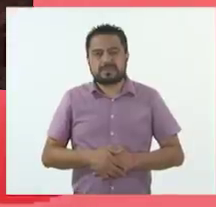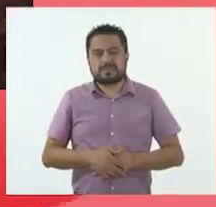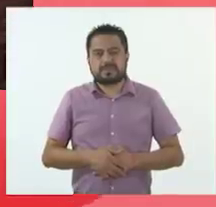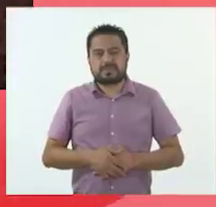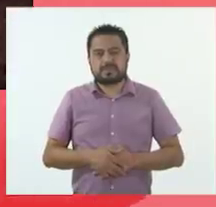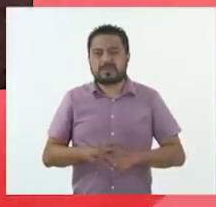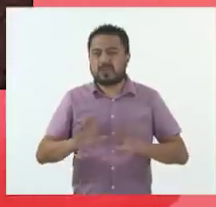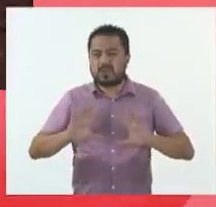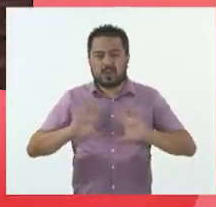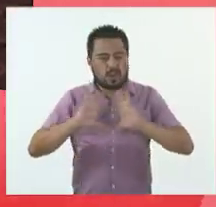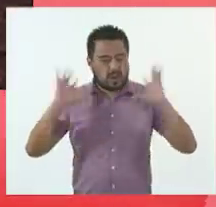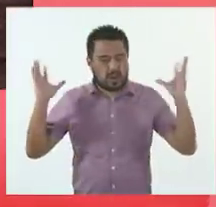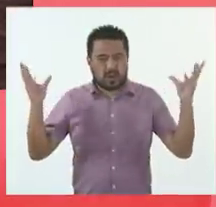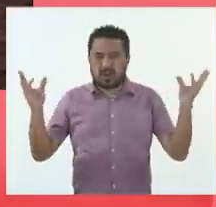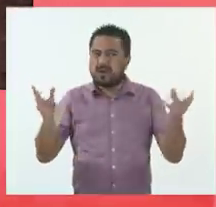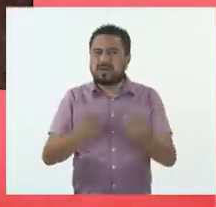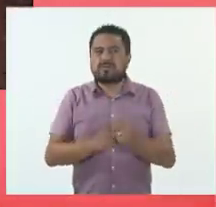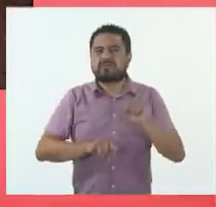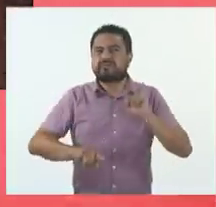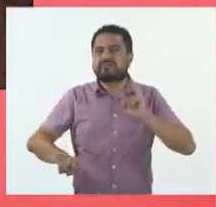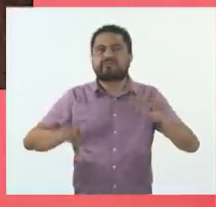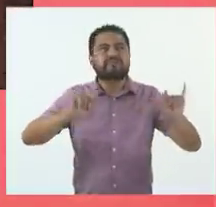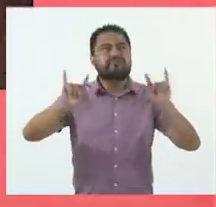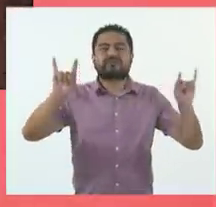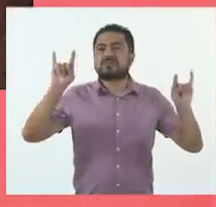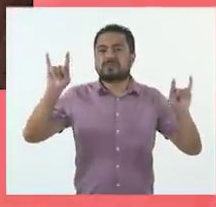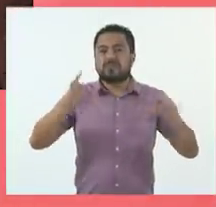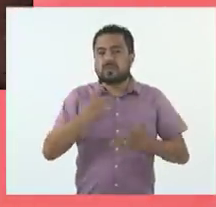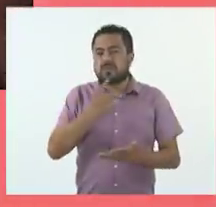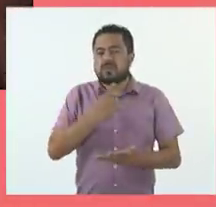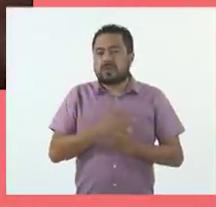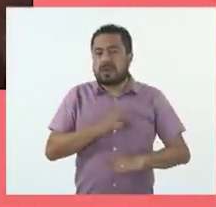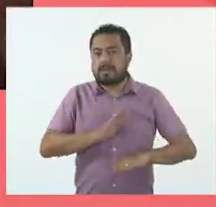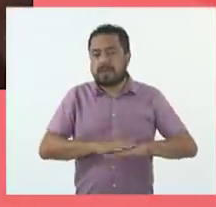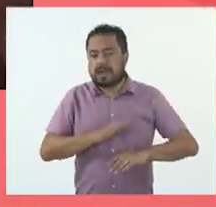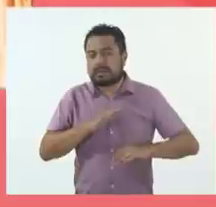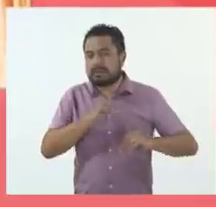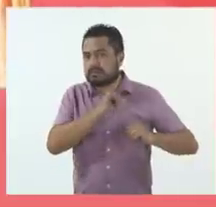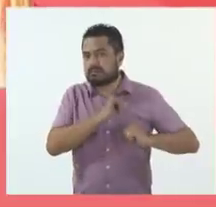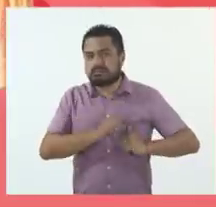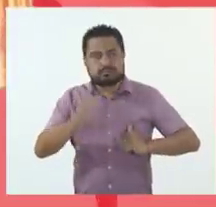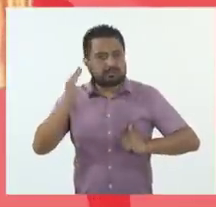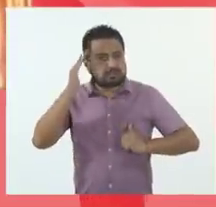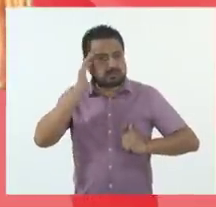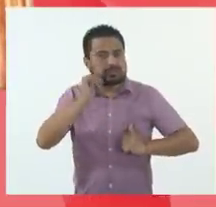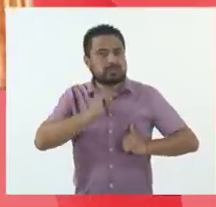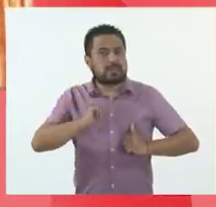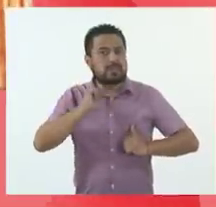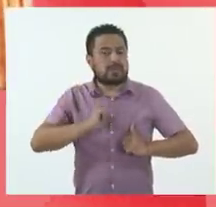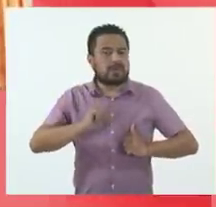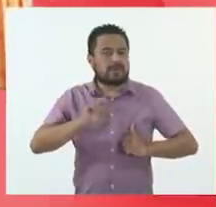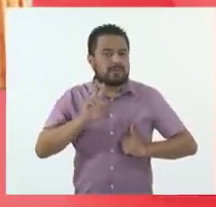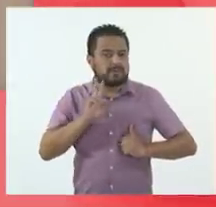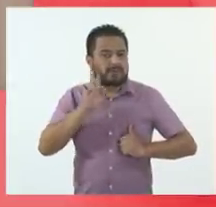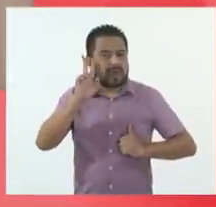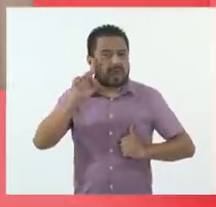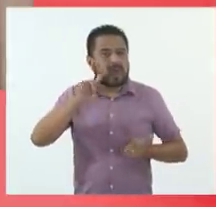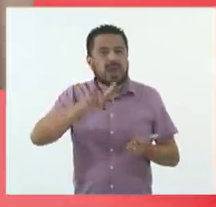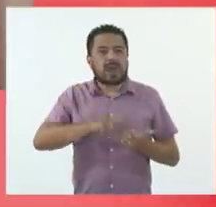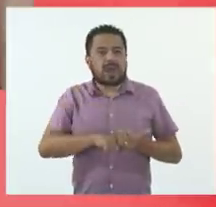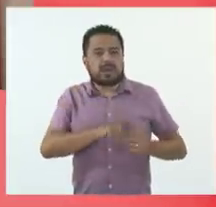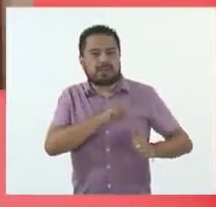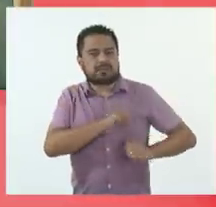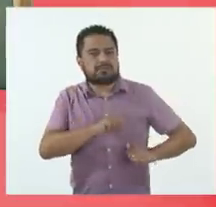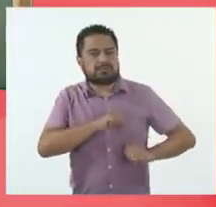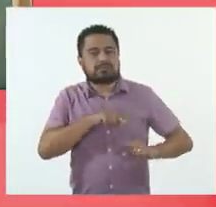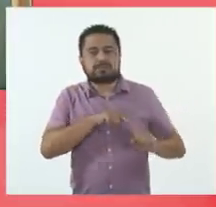De entre toda la colección, sobresale un modelo recurrente en la época: las vírgenes apocalípticas, donde